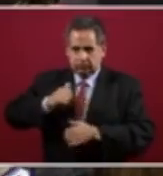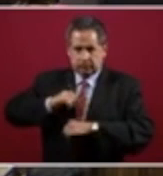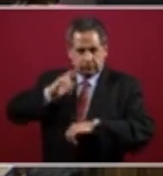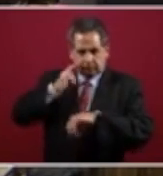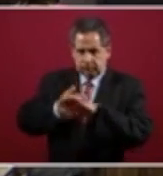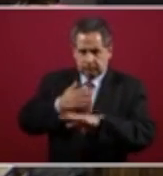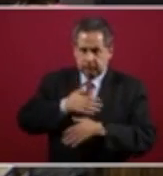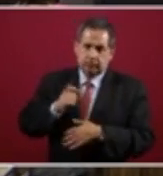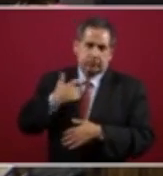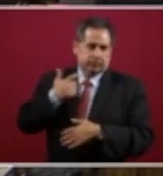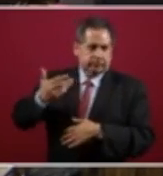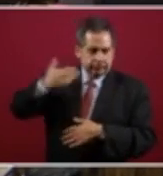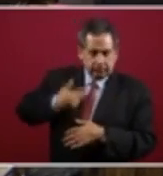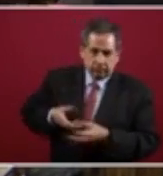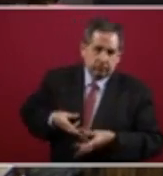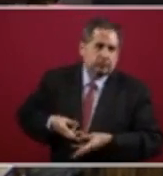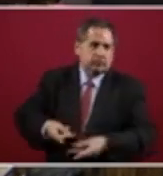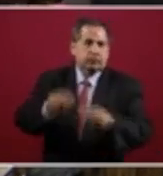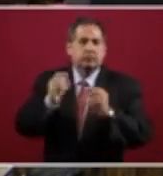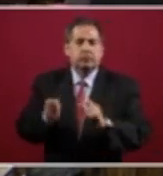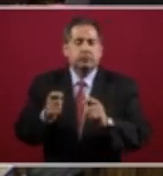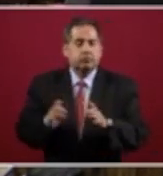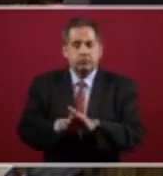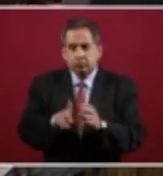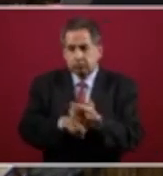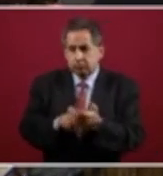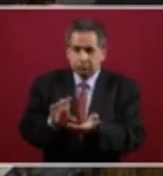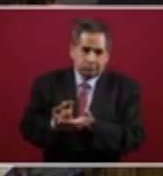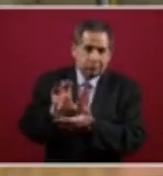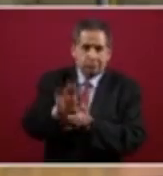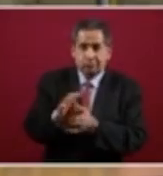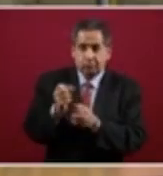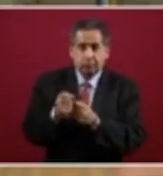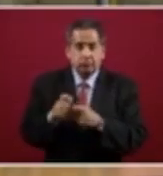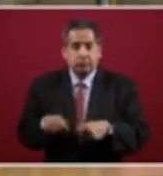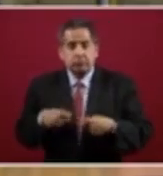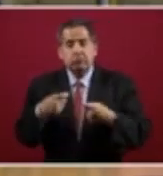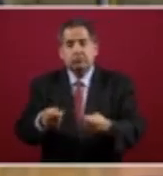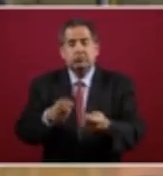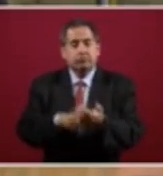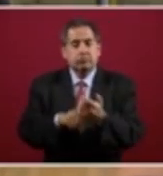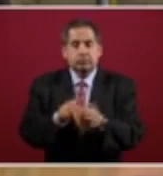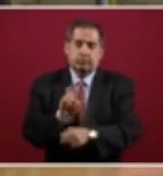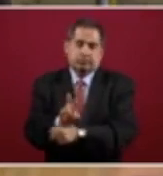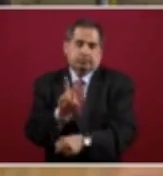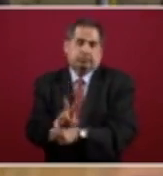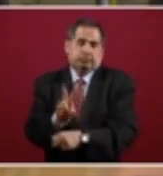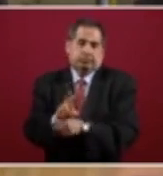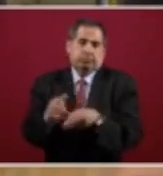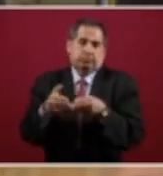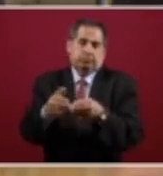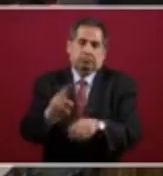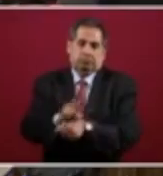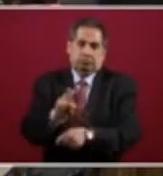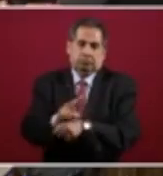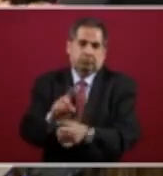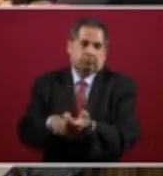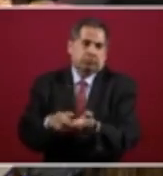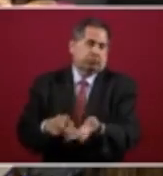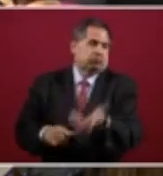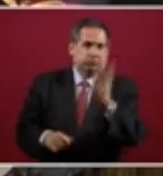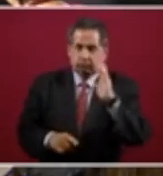de la administración anterior. Sí destinaron una fuerte cantidad para el resguardo de los buques de Oceanografía.